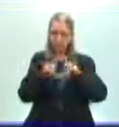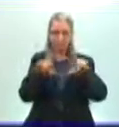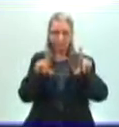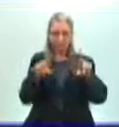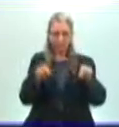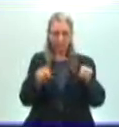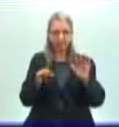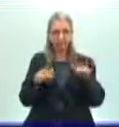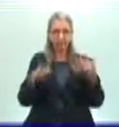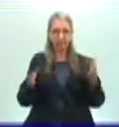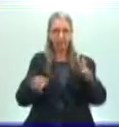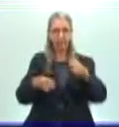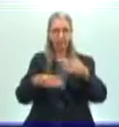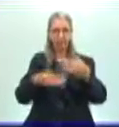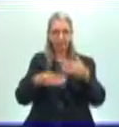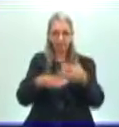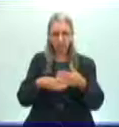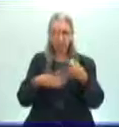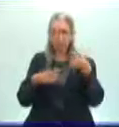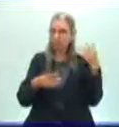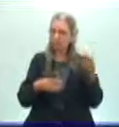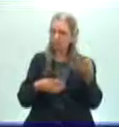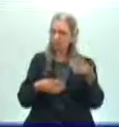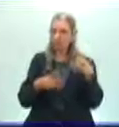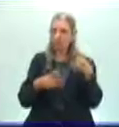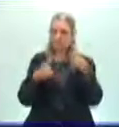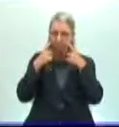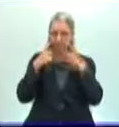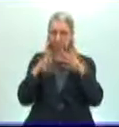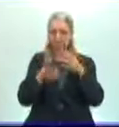a llegar a una conclusión rápida que es importante que tengan claro.